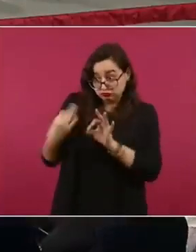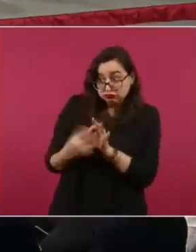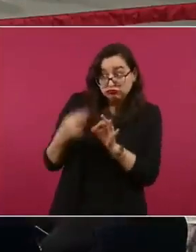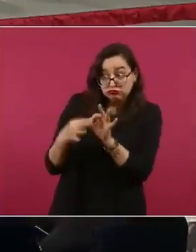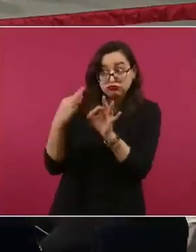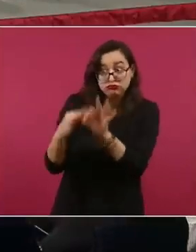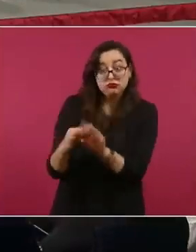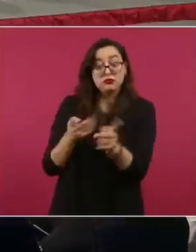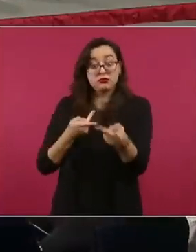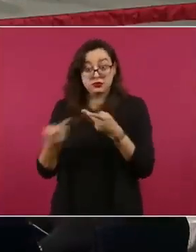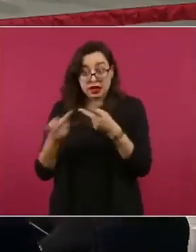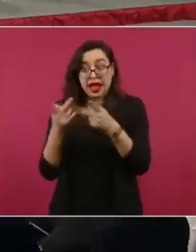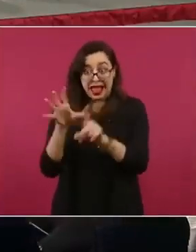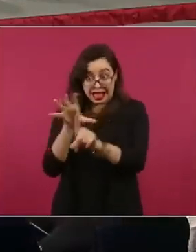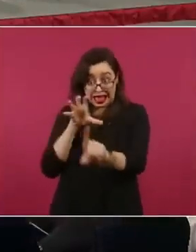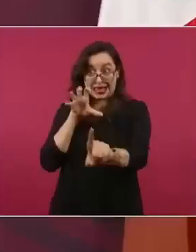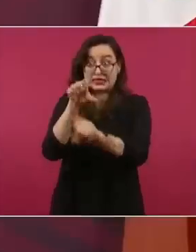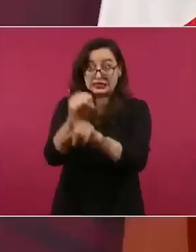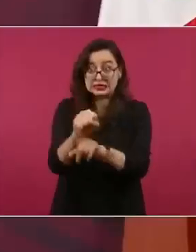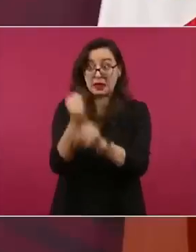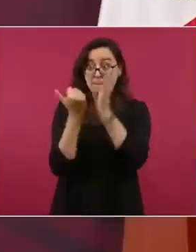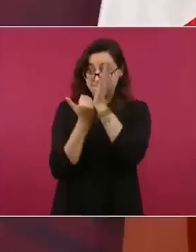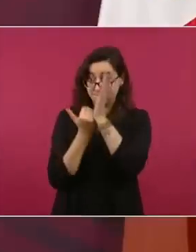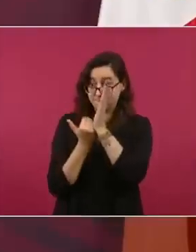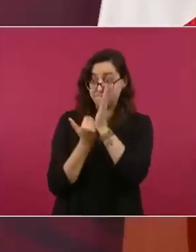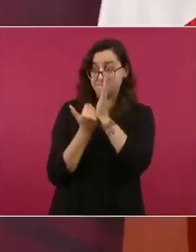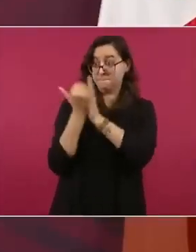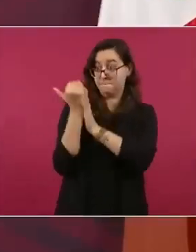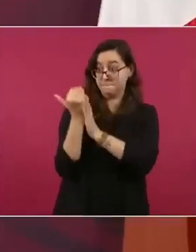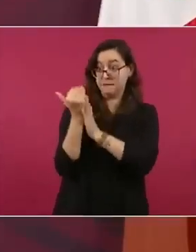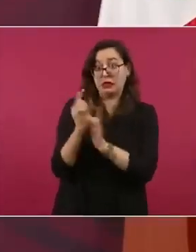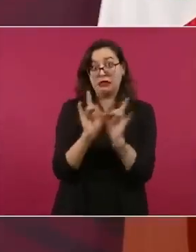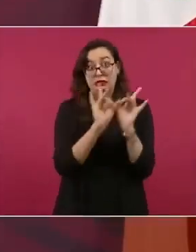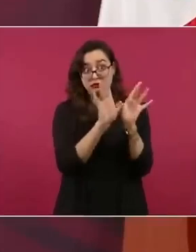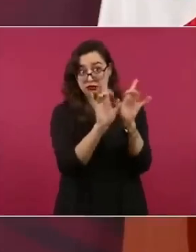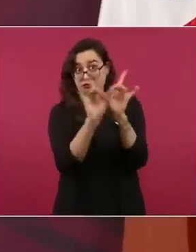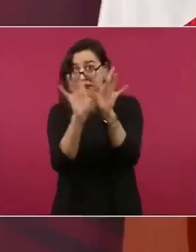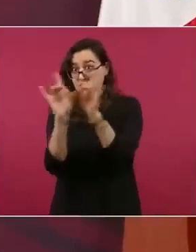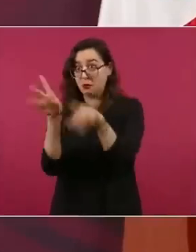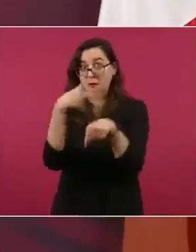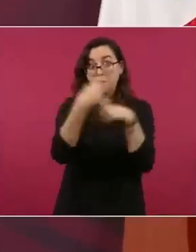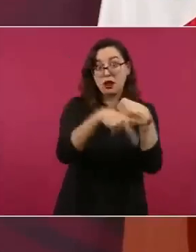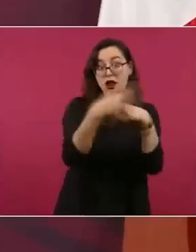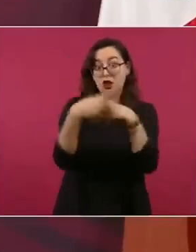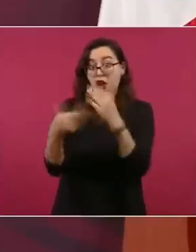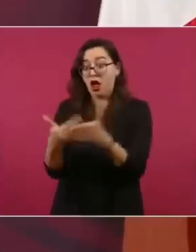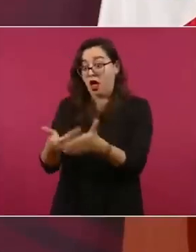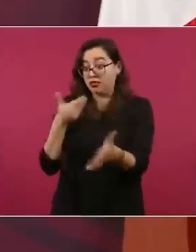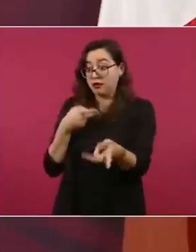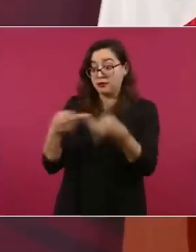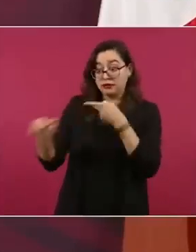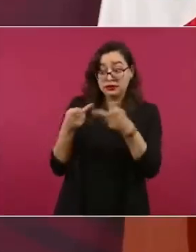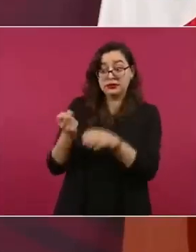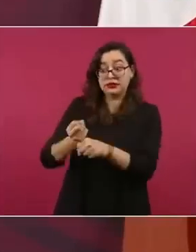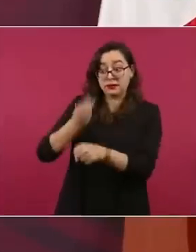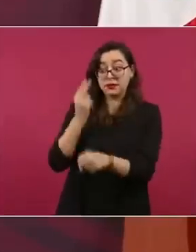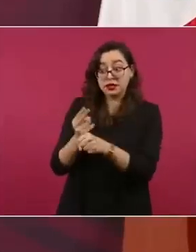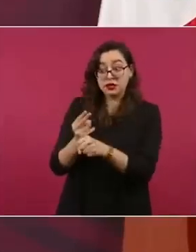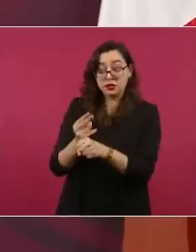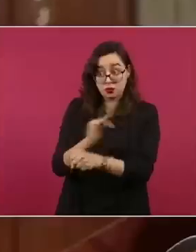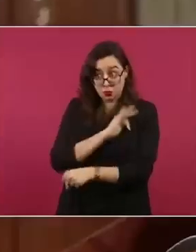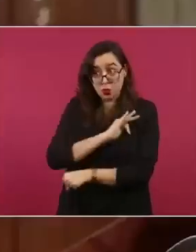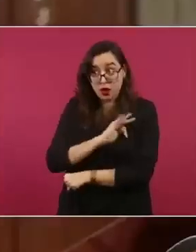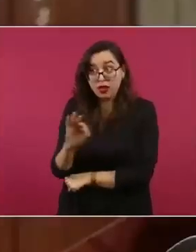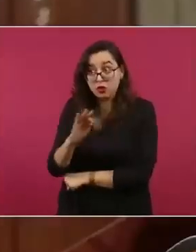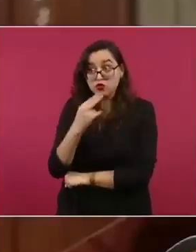requiere para realmente estar en capacidad de enfrentar esos riesgos que sí existen y utilizar el mejor antídoto que tenemos,